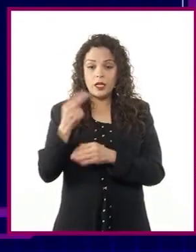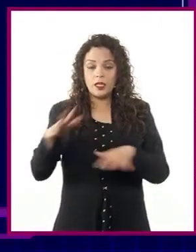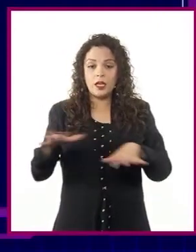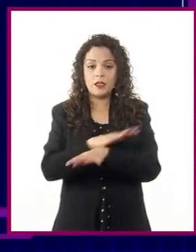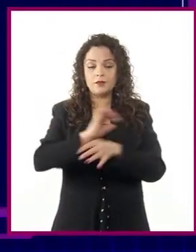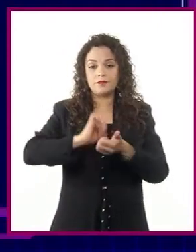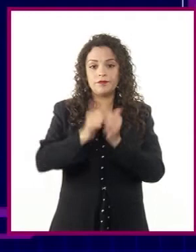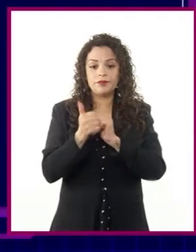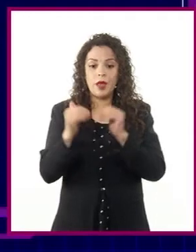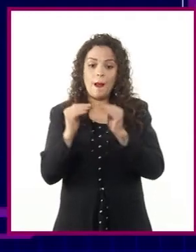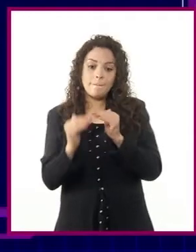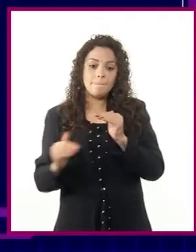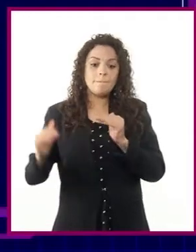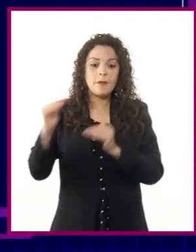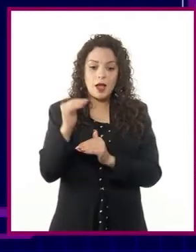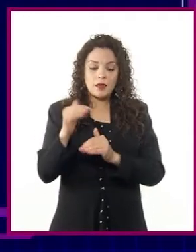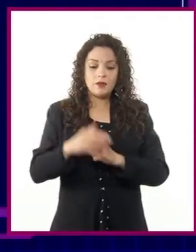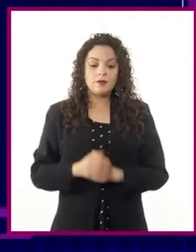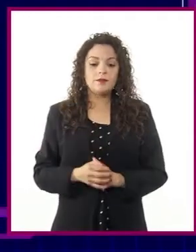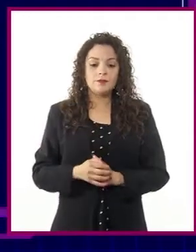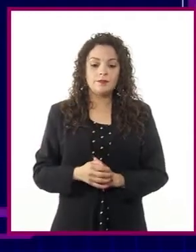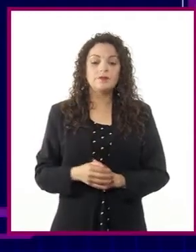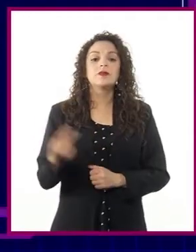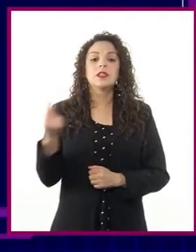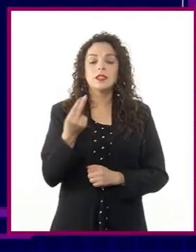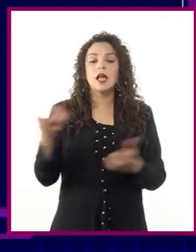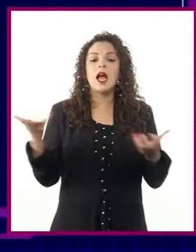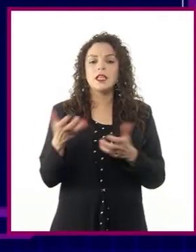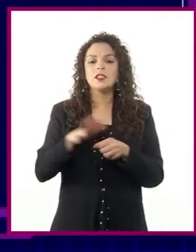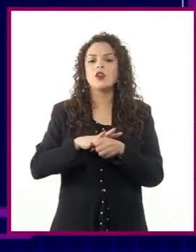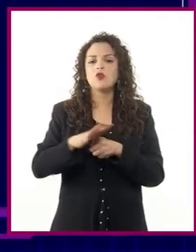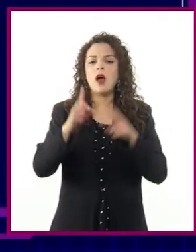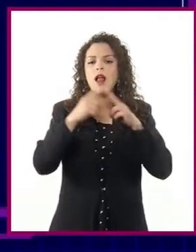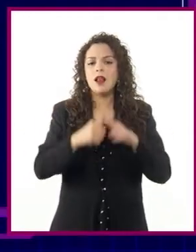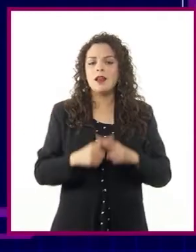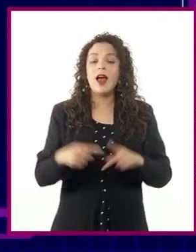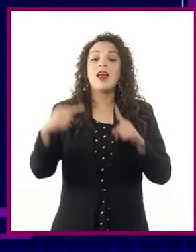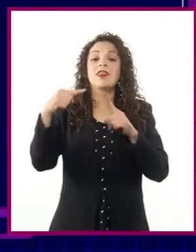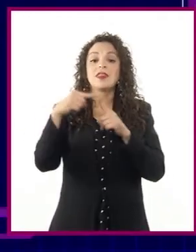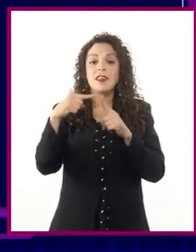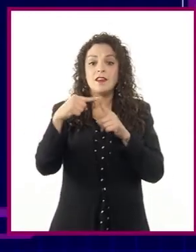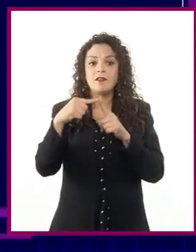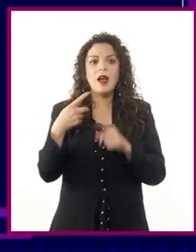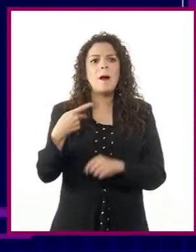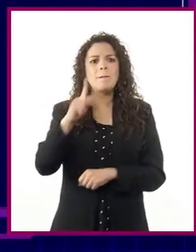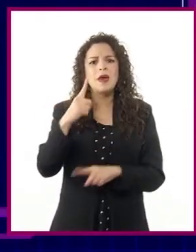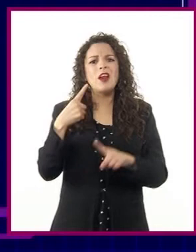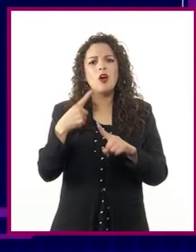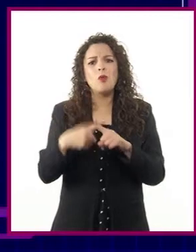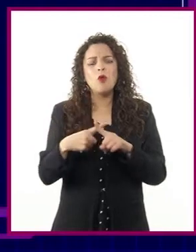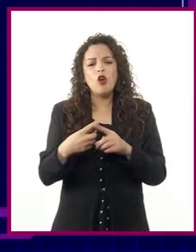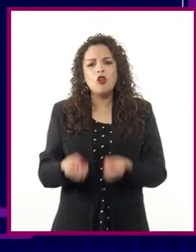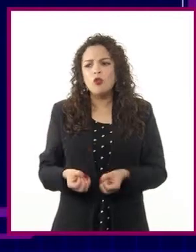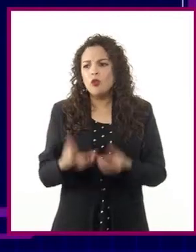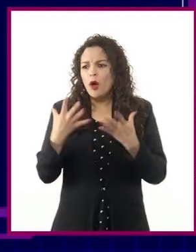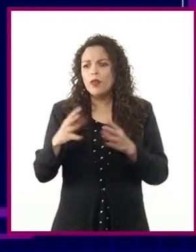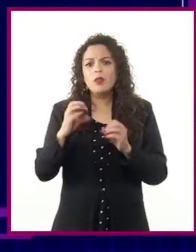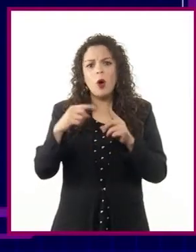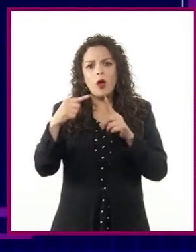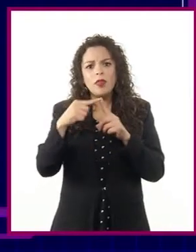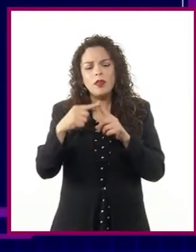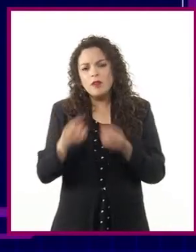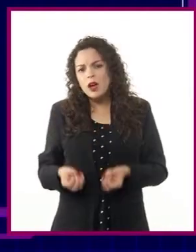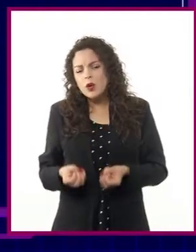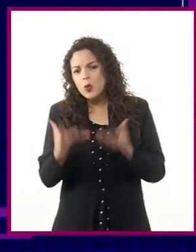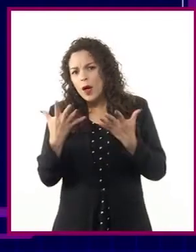Por lo tanto, se realiza una división. Pero, ¿por cuánto se multiplica o por cuánto se divide?